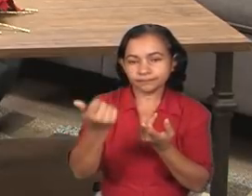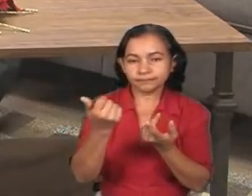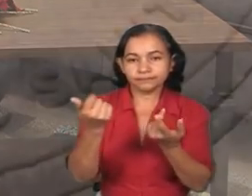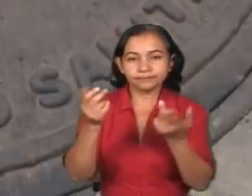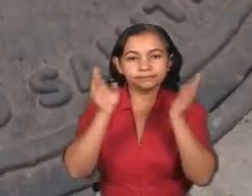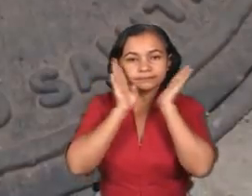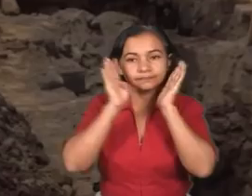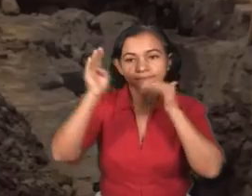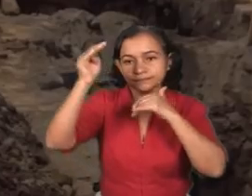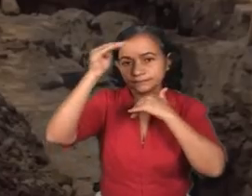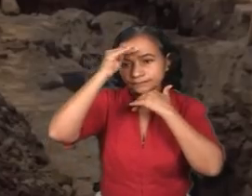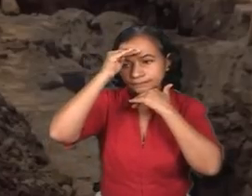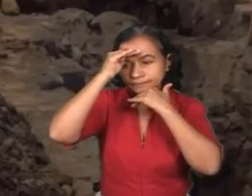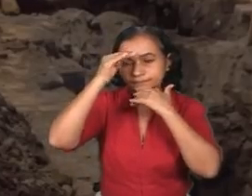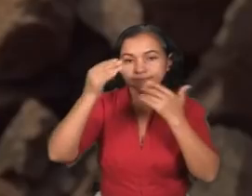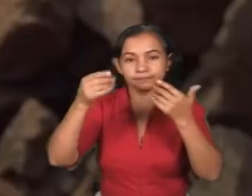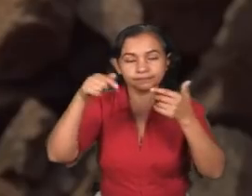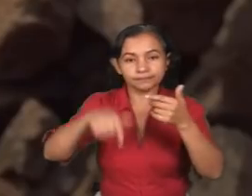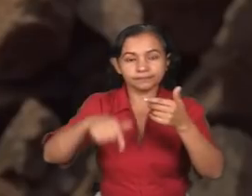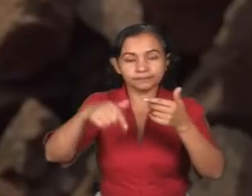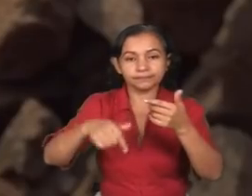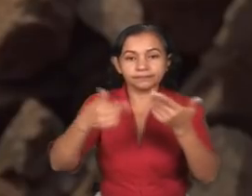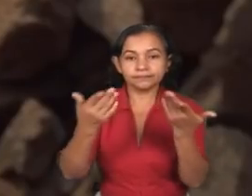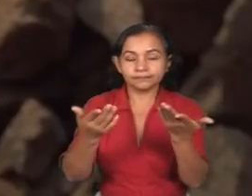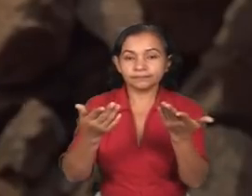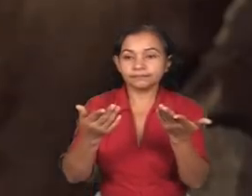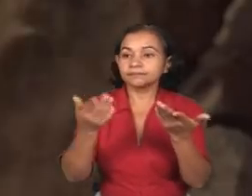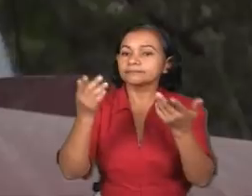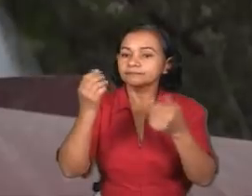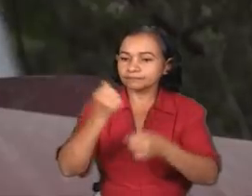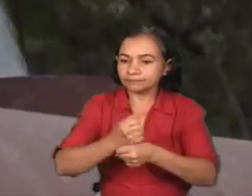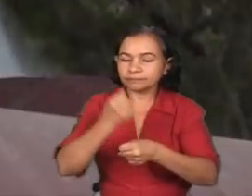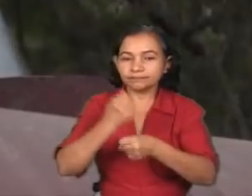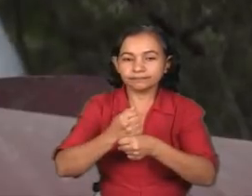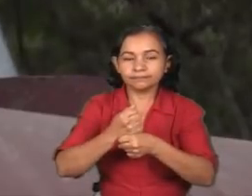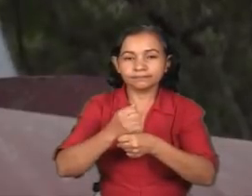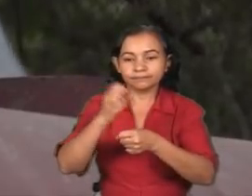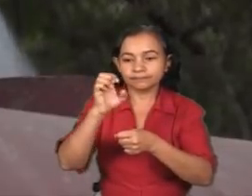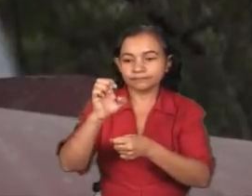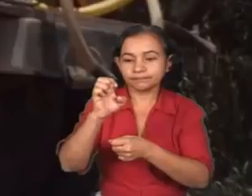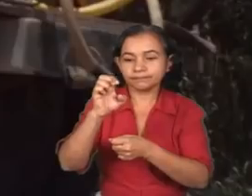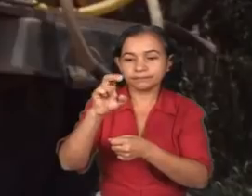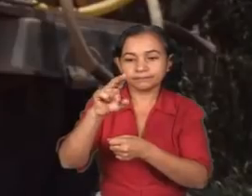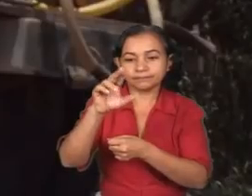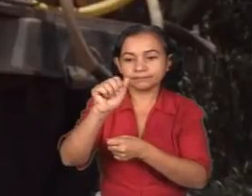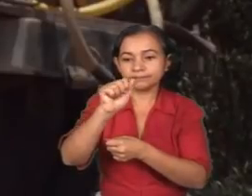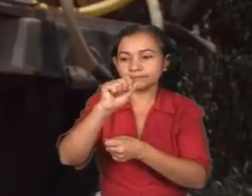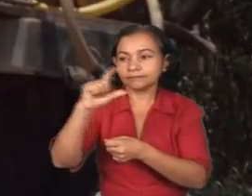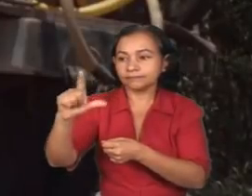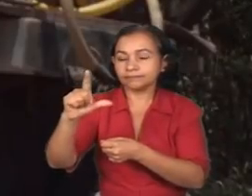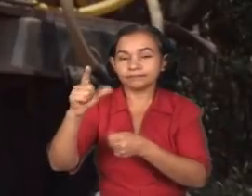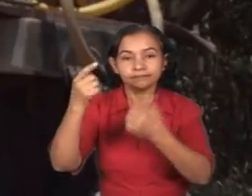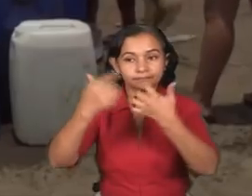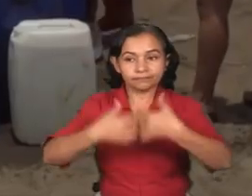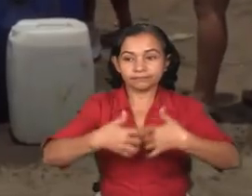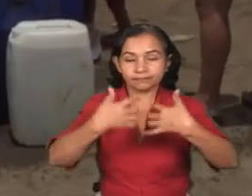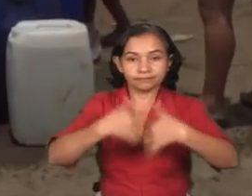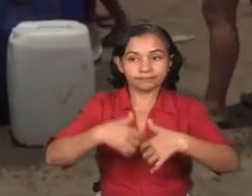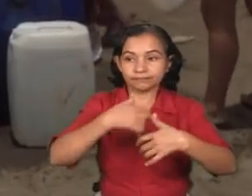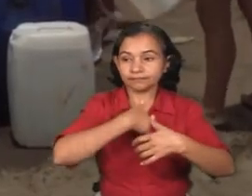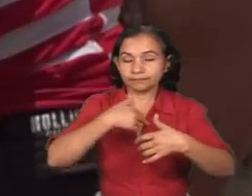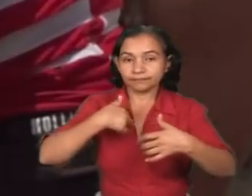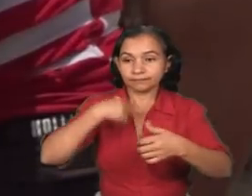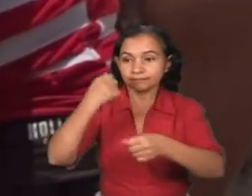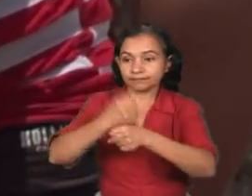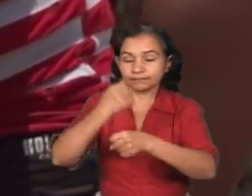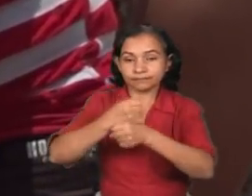privadas, muchas de ellas también que están en el CONCEP, están ejecutando proyectos en NACAL. Yo debo reconocer al menos que esas empresas que están ejecutando